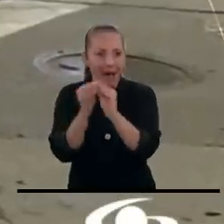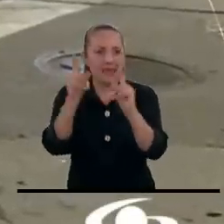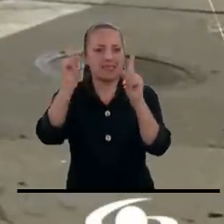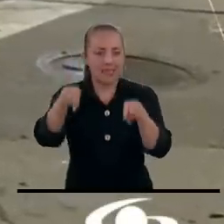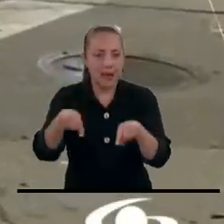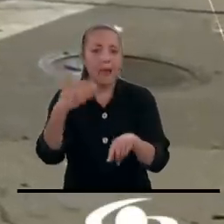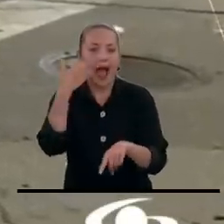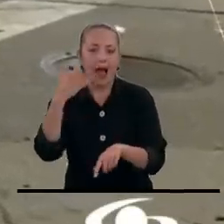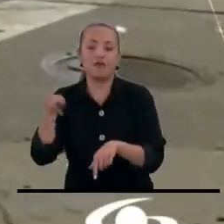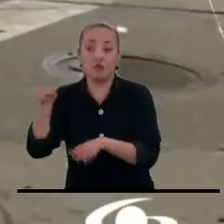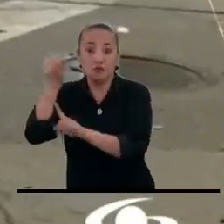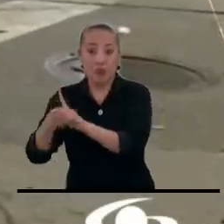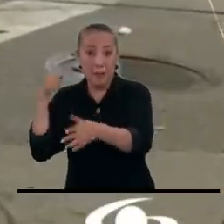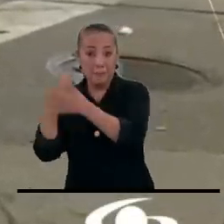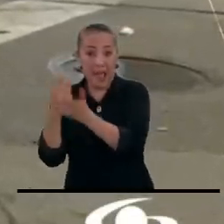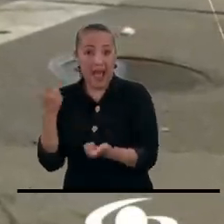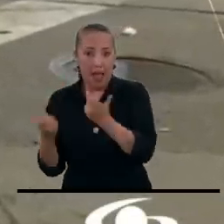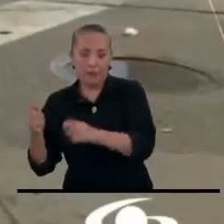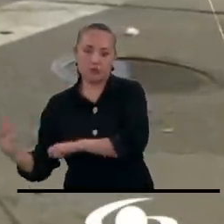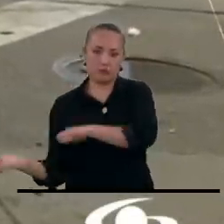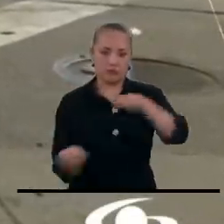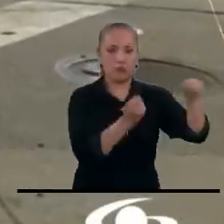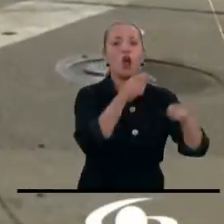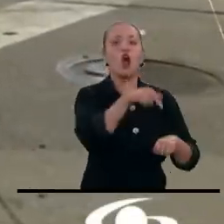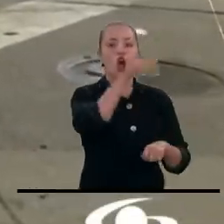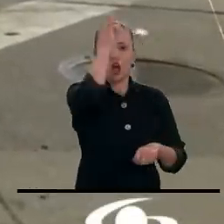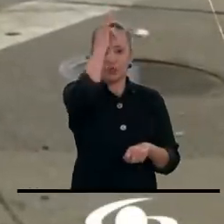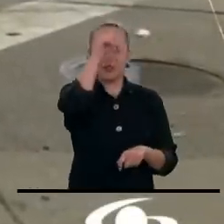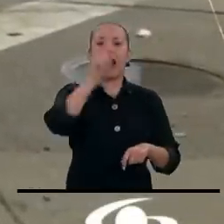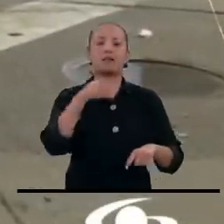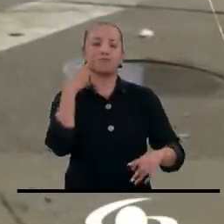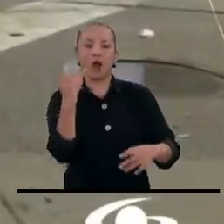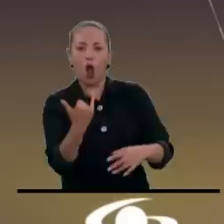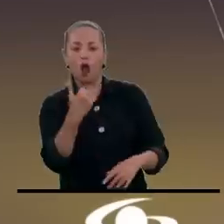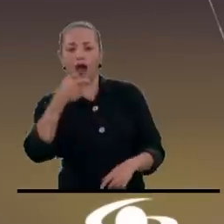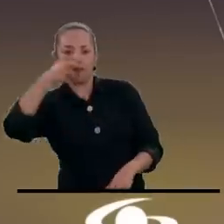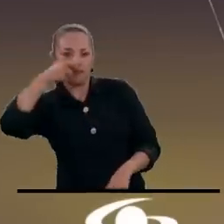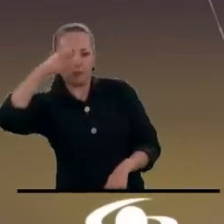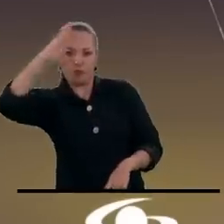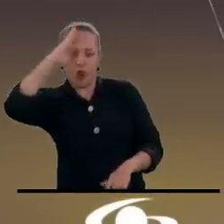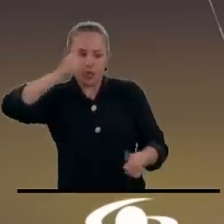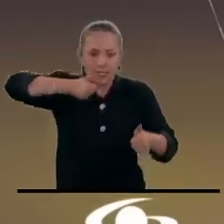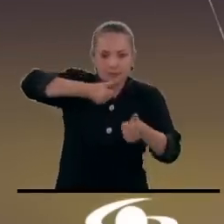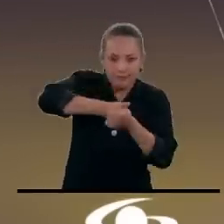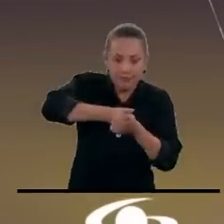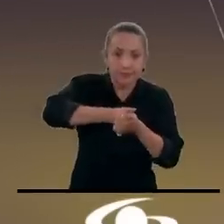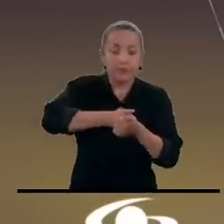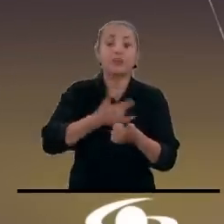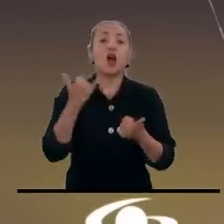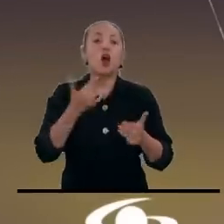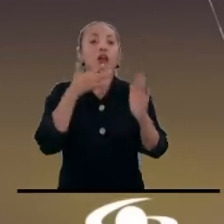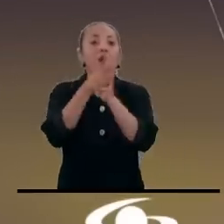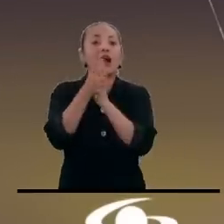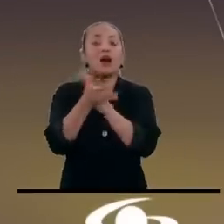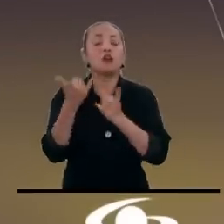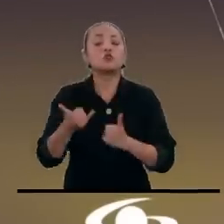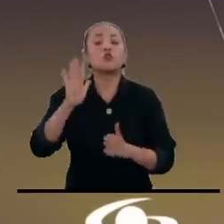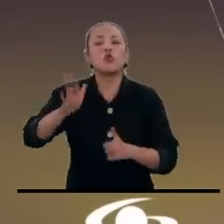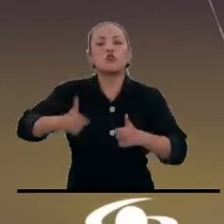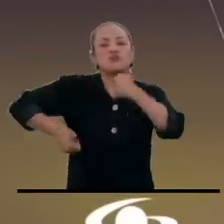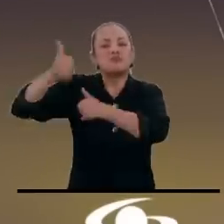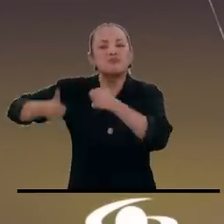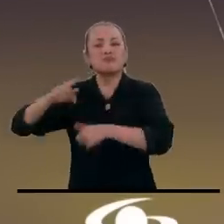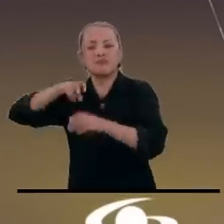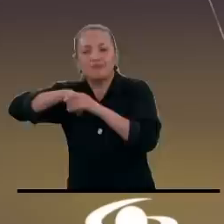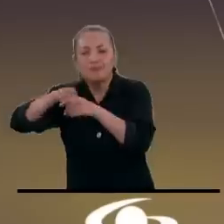centro asistencial y está custodiado por las autoridades. A continuación, lo que dice la autoridad de tránsito sobre las